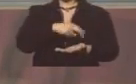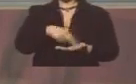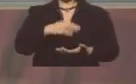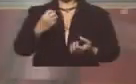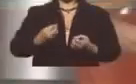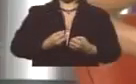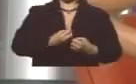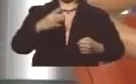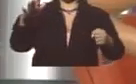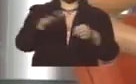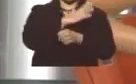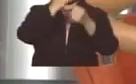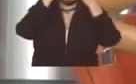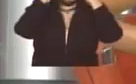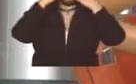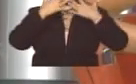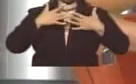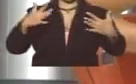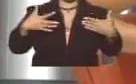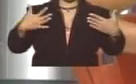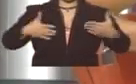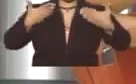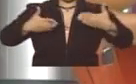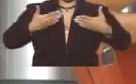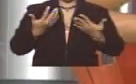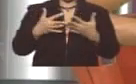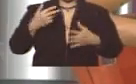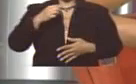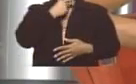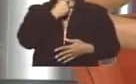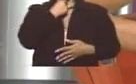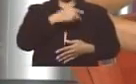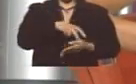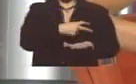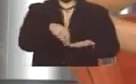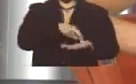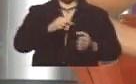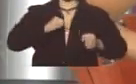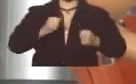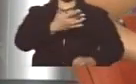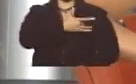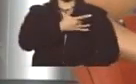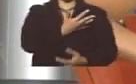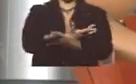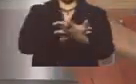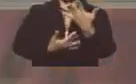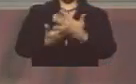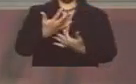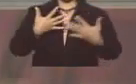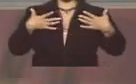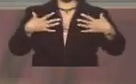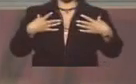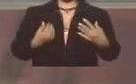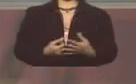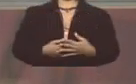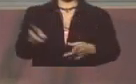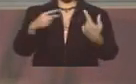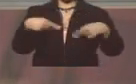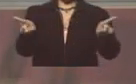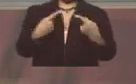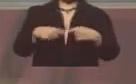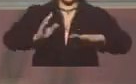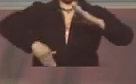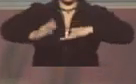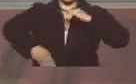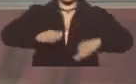que te llena y te ayuda, te provoca a bailarlo. Definitivamente, definitivamente, sí, sí. Así como es mucha de nuestra música,